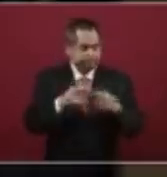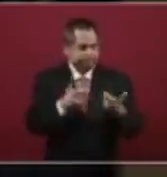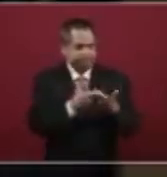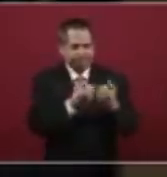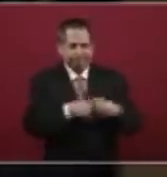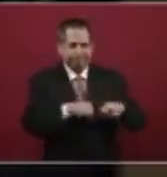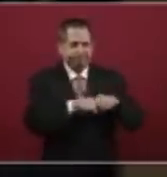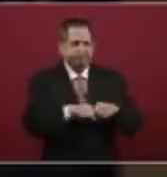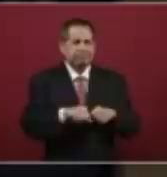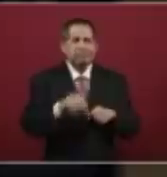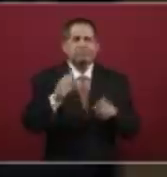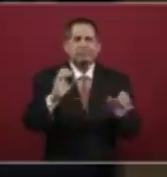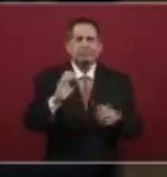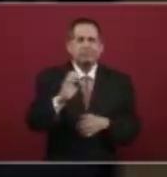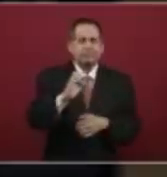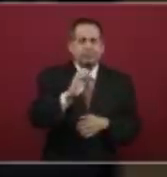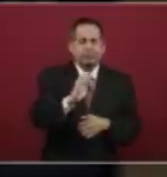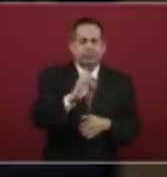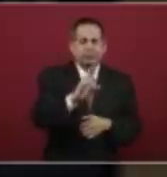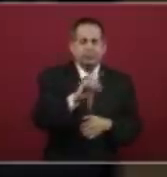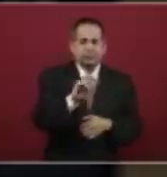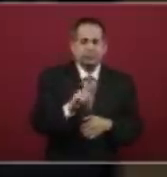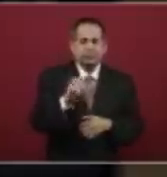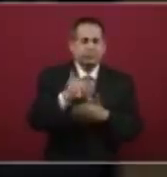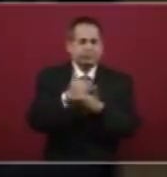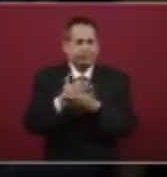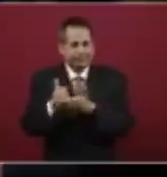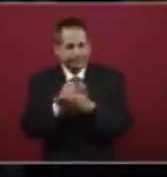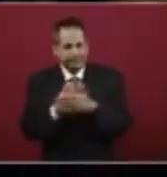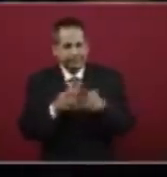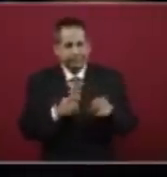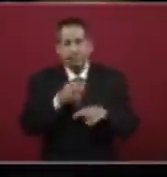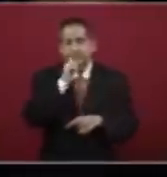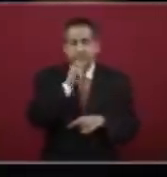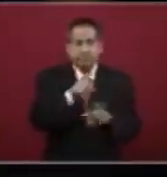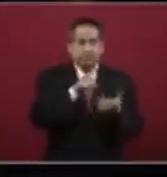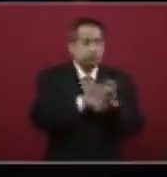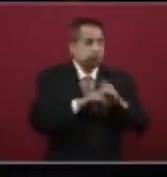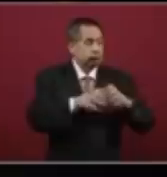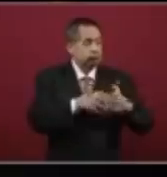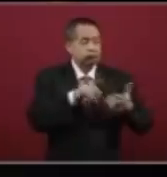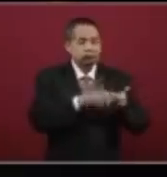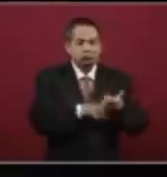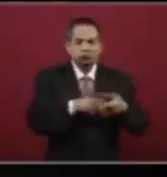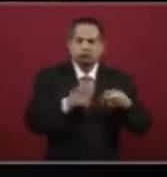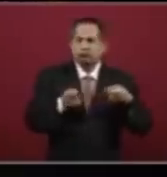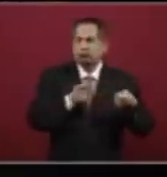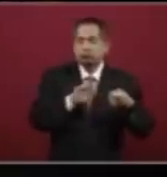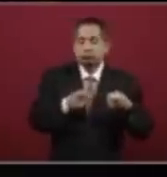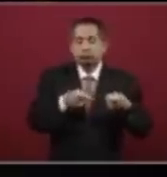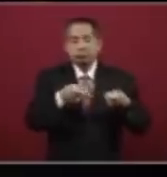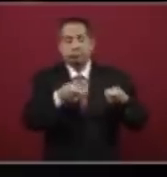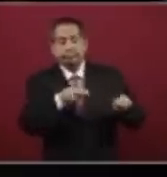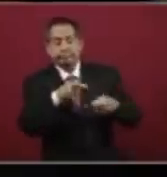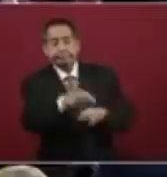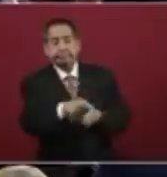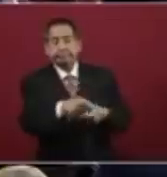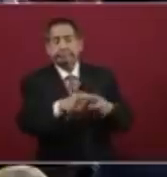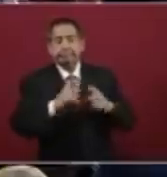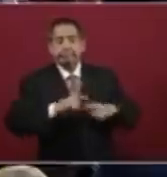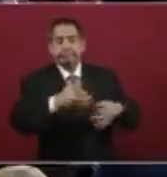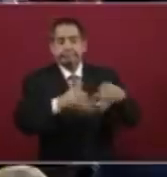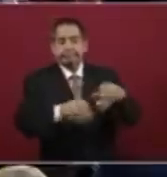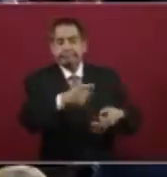cooperativa La Cruz Azul, la cual también desde su burbuja ha utilizado al Poder Judicial para tratar